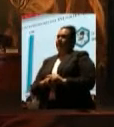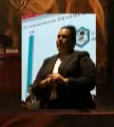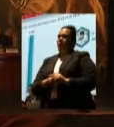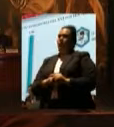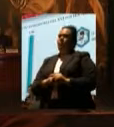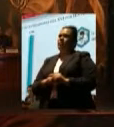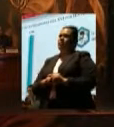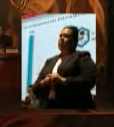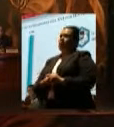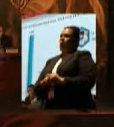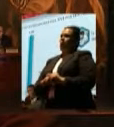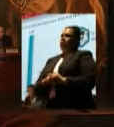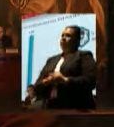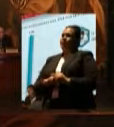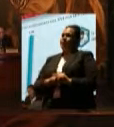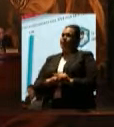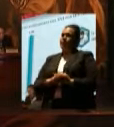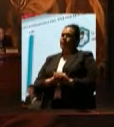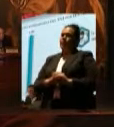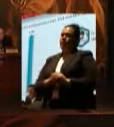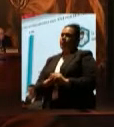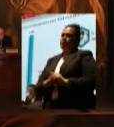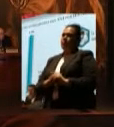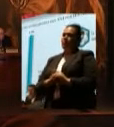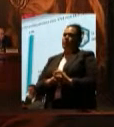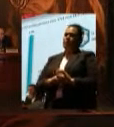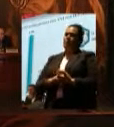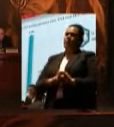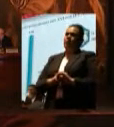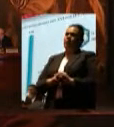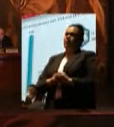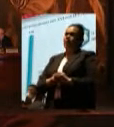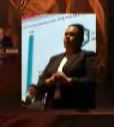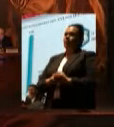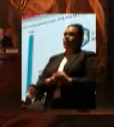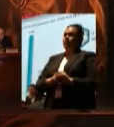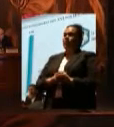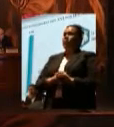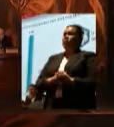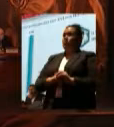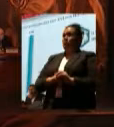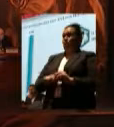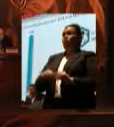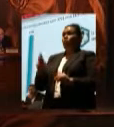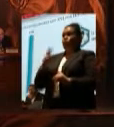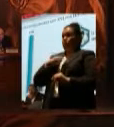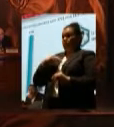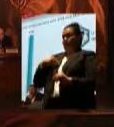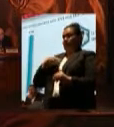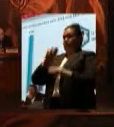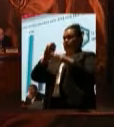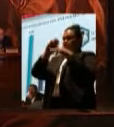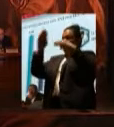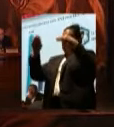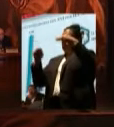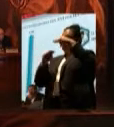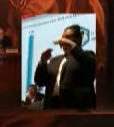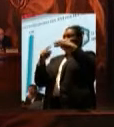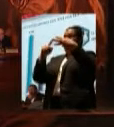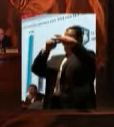matrícula creando más centros universitarios. Afortunadamente se cuenta con el apoyo del gobierno